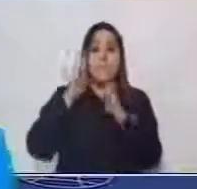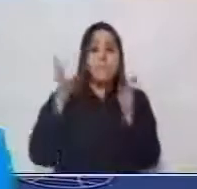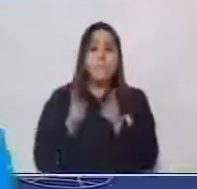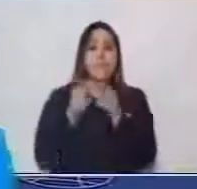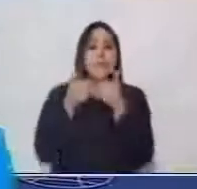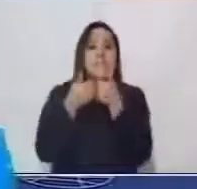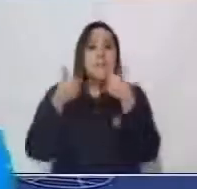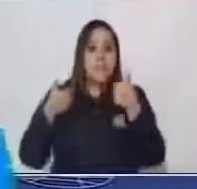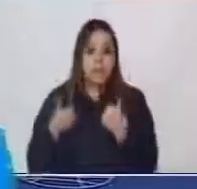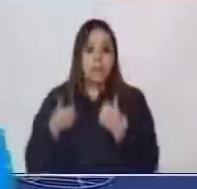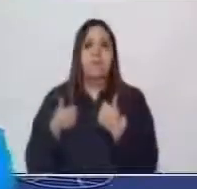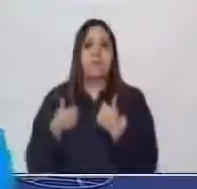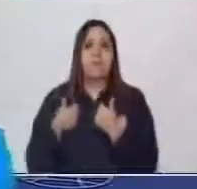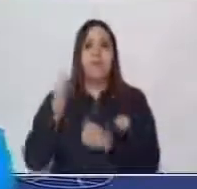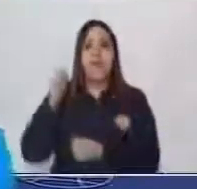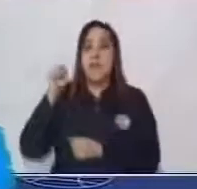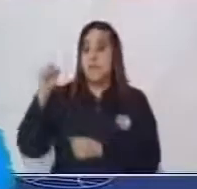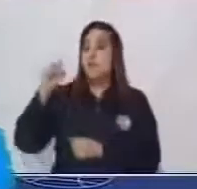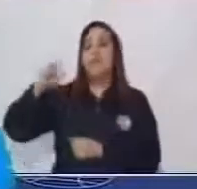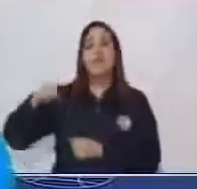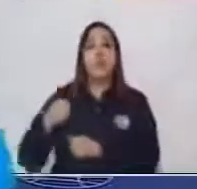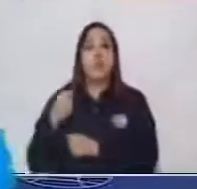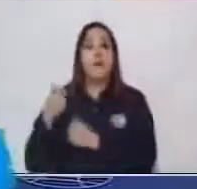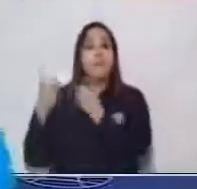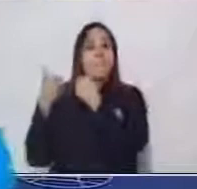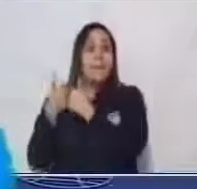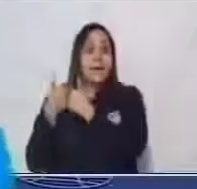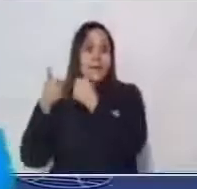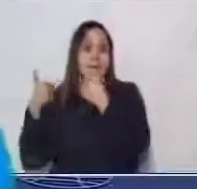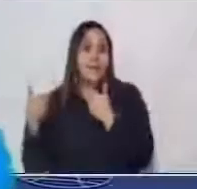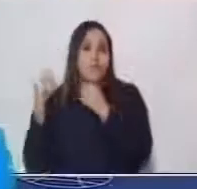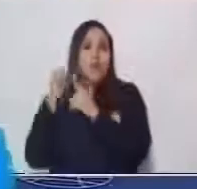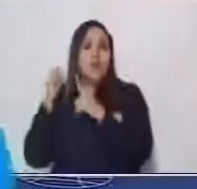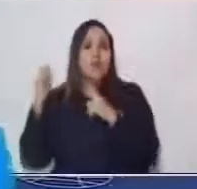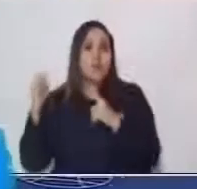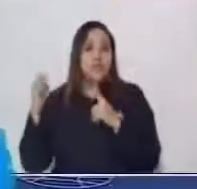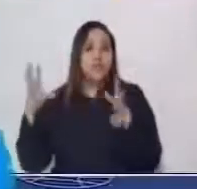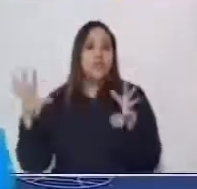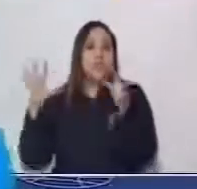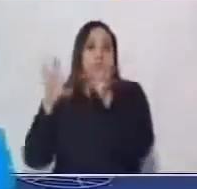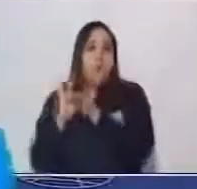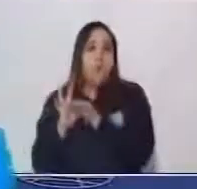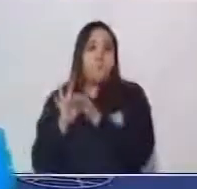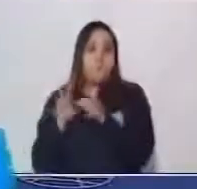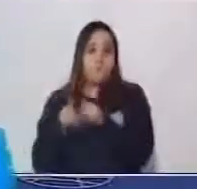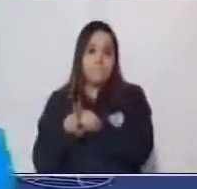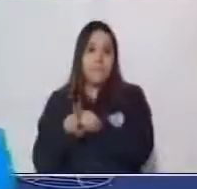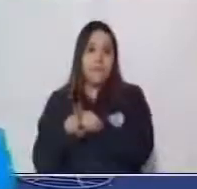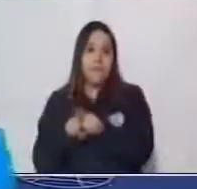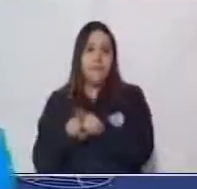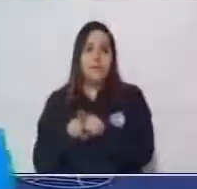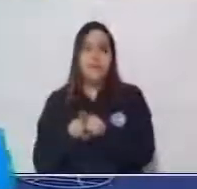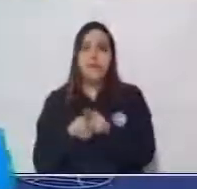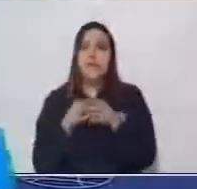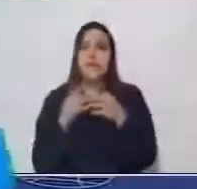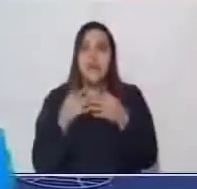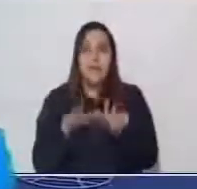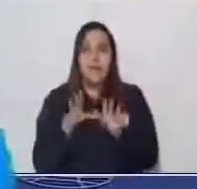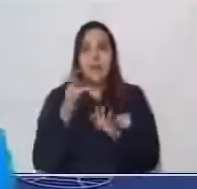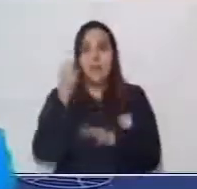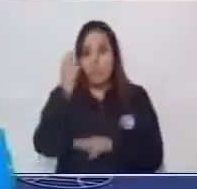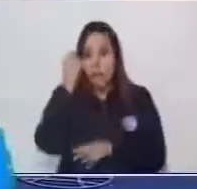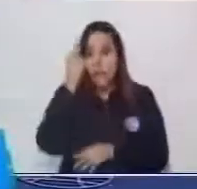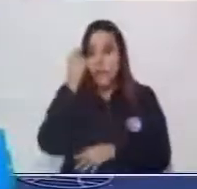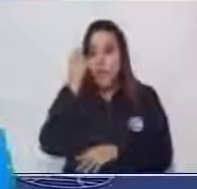las oraciones, y el punto y coma para separar oraciones complejas o compuestas. Y para entonces entender un poco